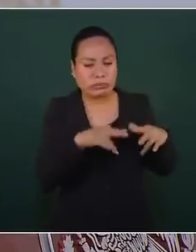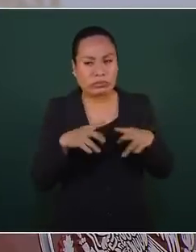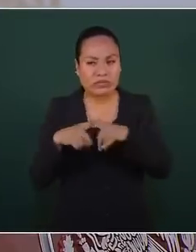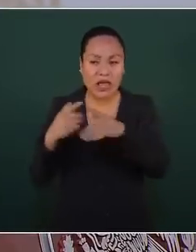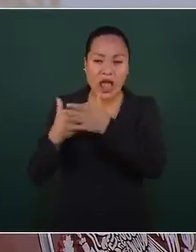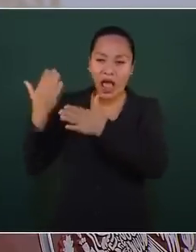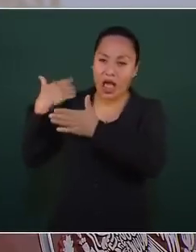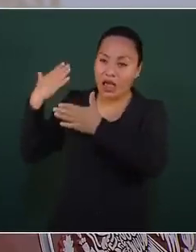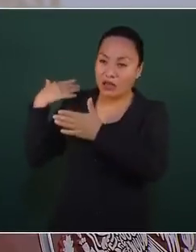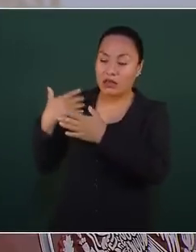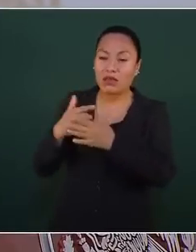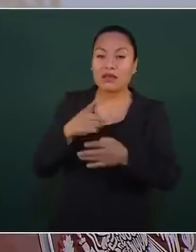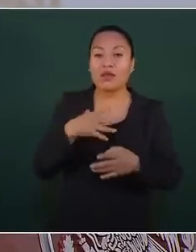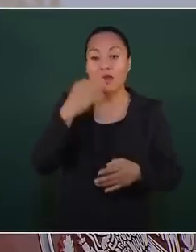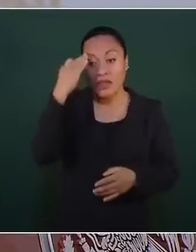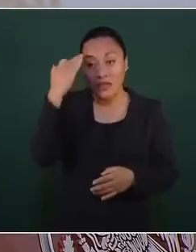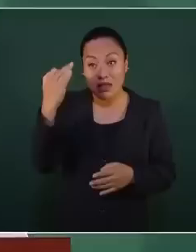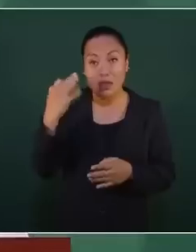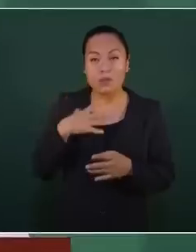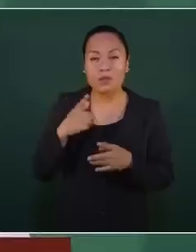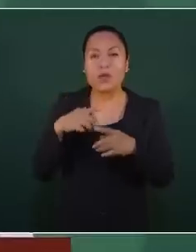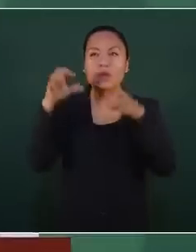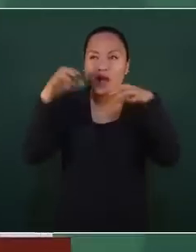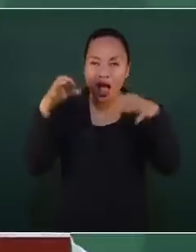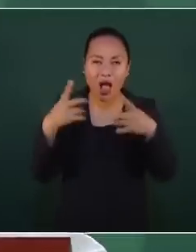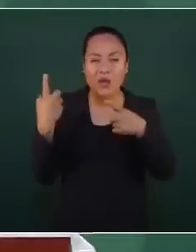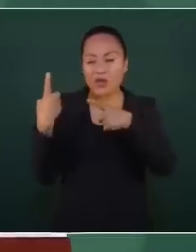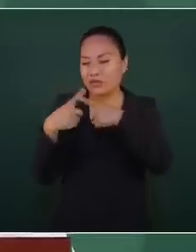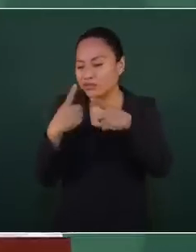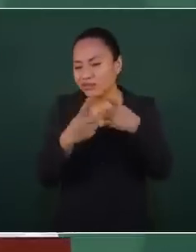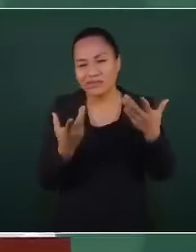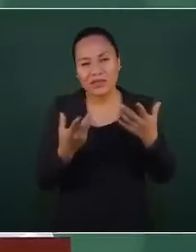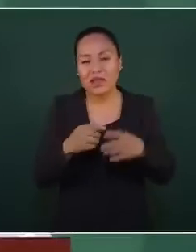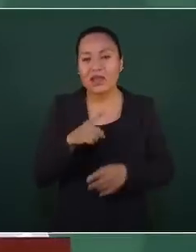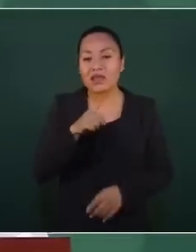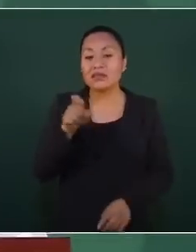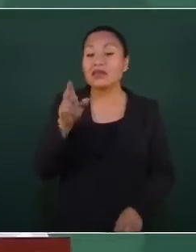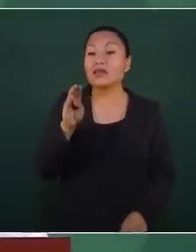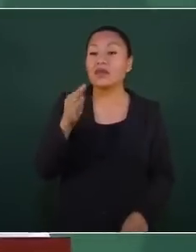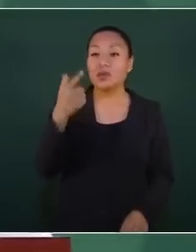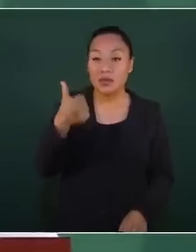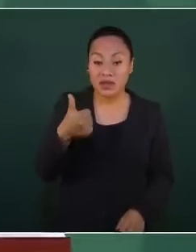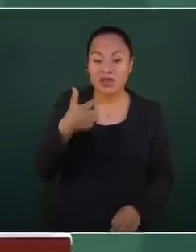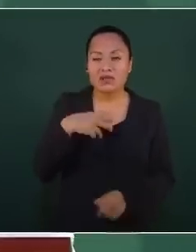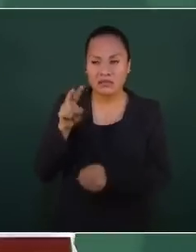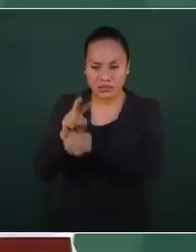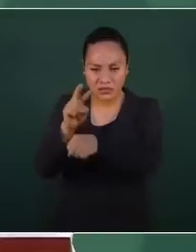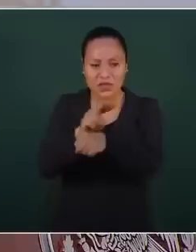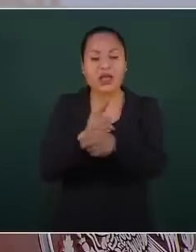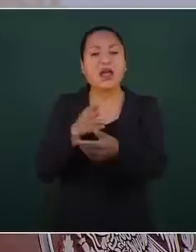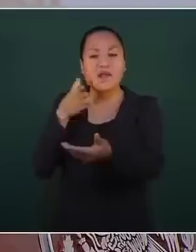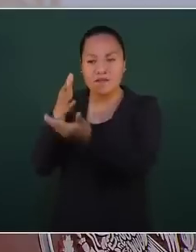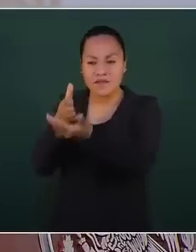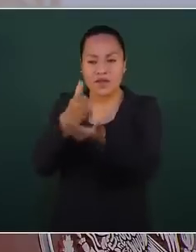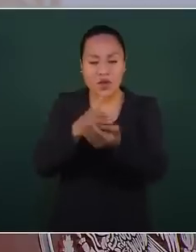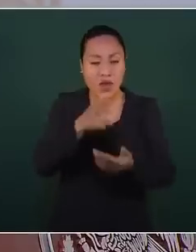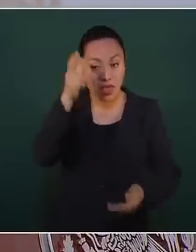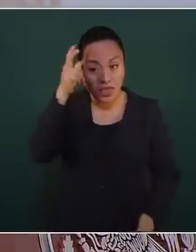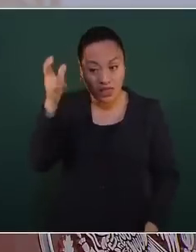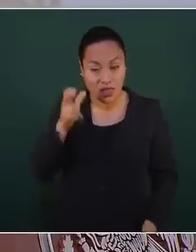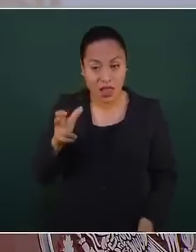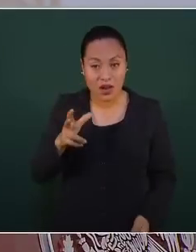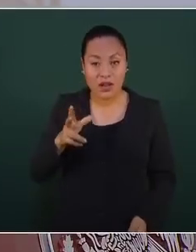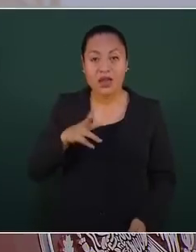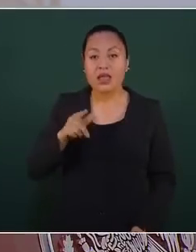por los fenómenos meteorológicos. 196 visitas se realizaron en Tula, Hidalgo,